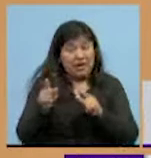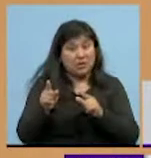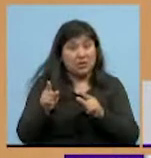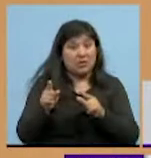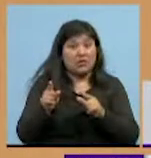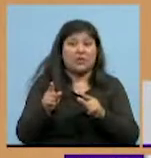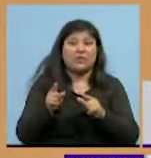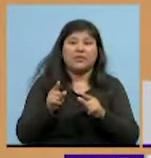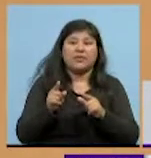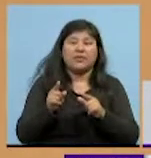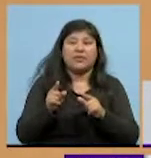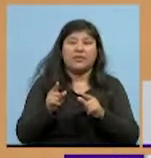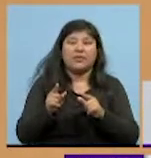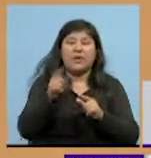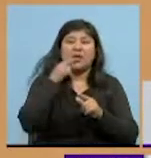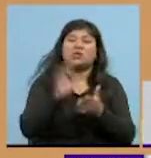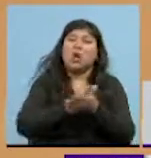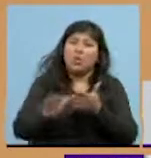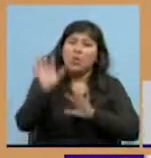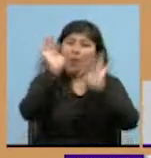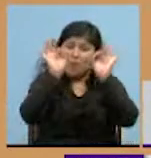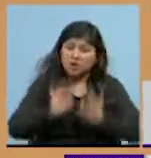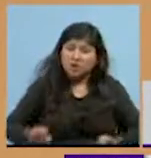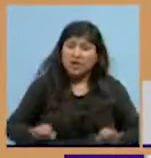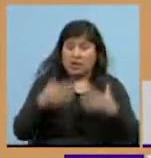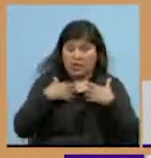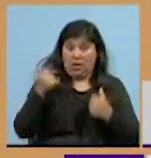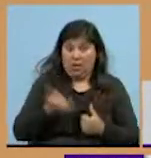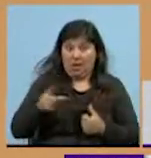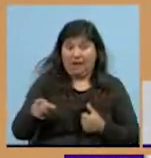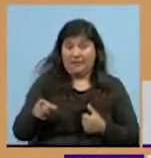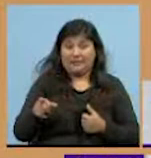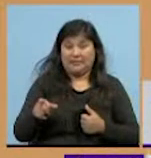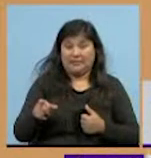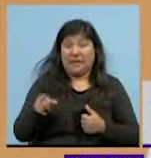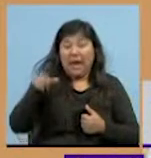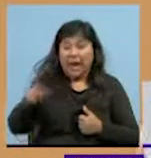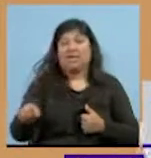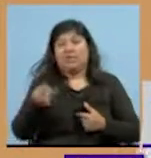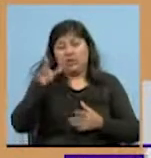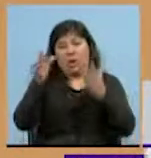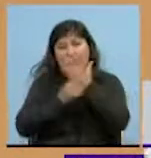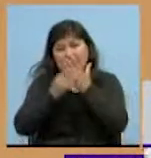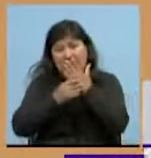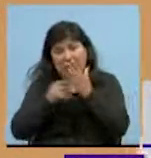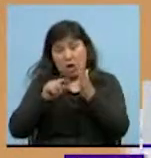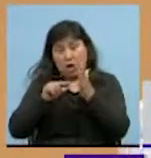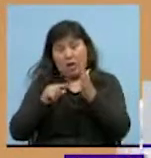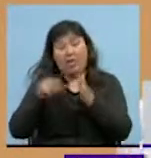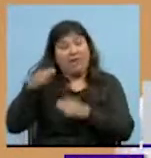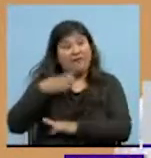nueva, que es el nuevo proyecto de salud, en esto están llegando ellos mucho más frecuente a nivel central,